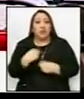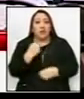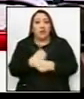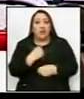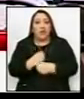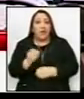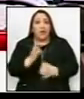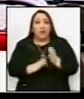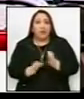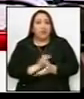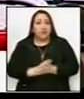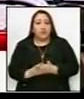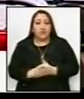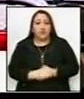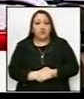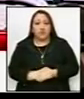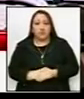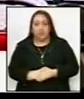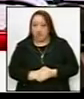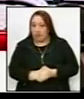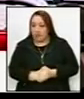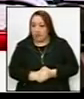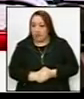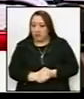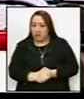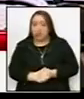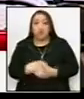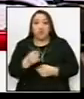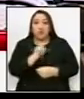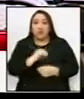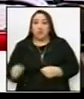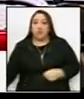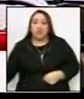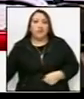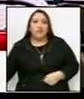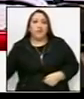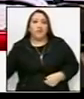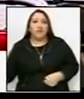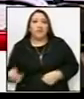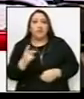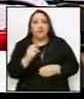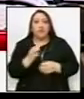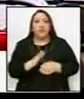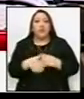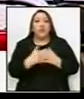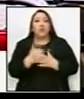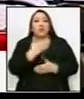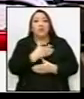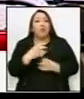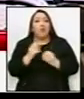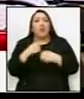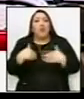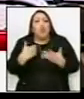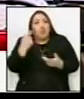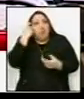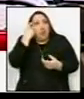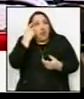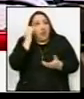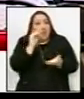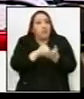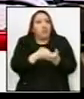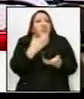tareas, financiamiento. Una organización criminal, presidente, ¿cómo no la vamos a presumir en este